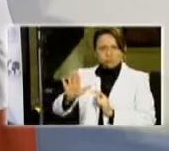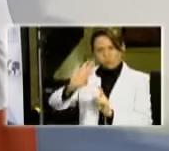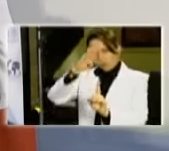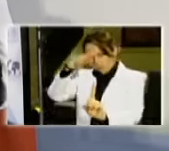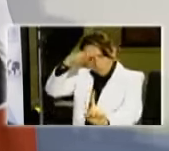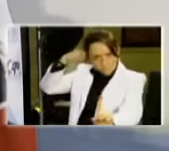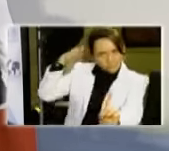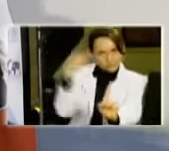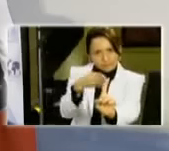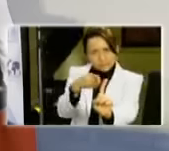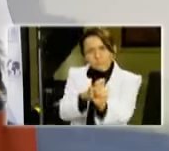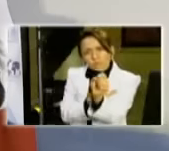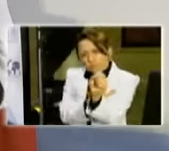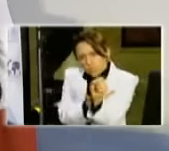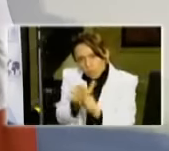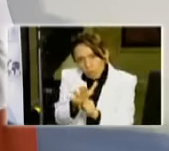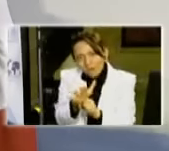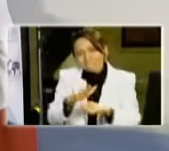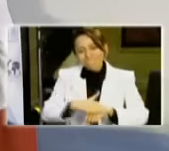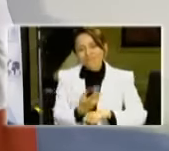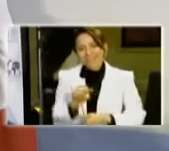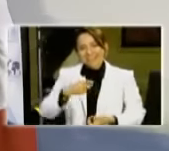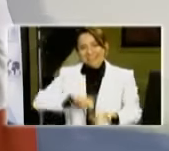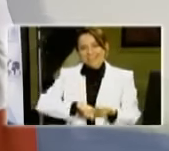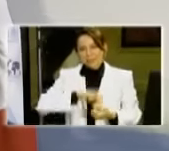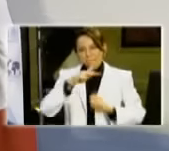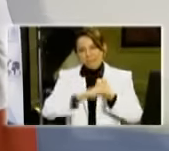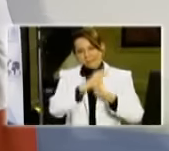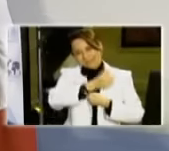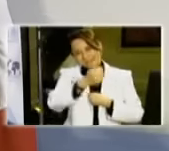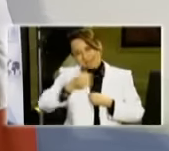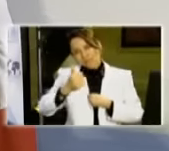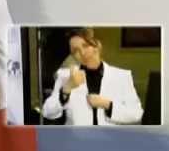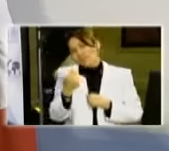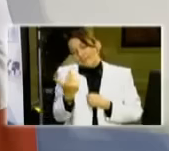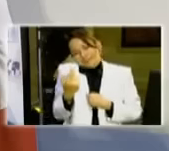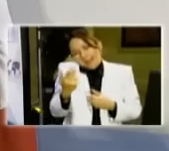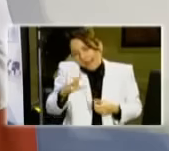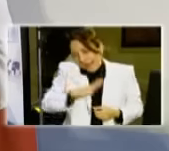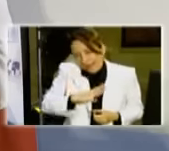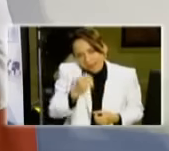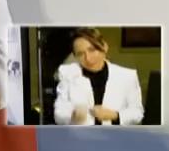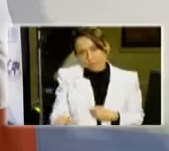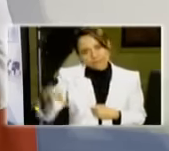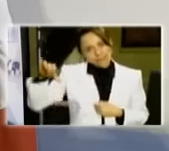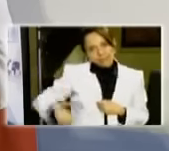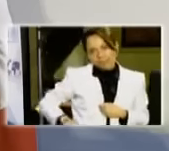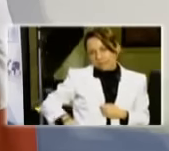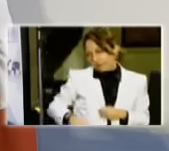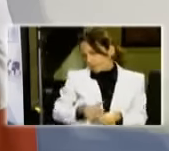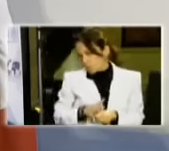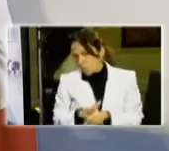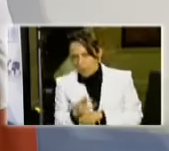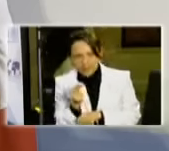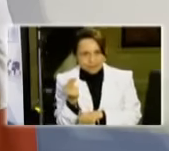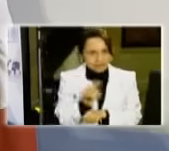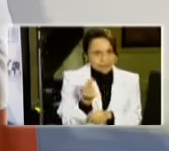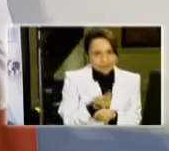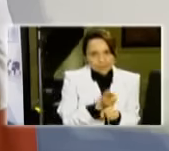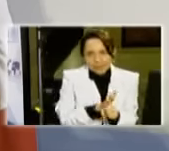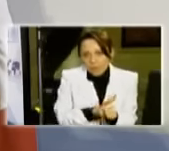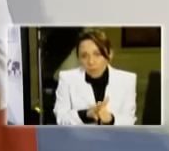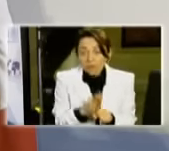que nada de su interés nacional. En un mundo incierto, en realidad, el mayor interés de todos debería ser